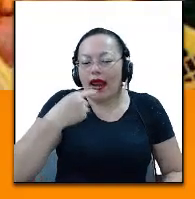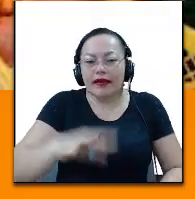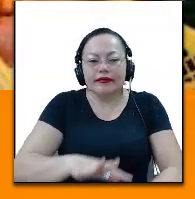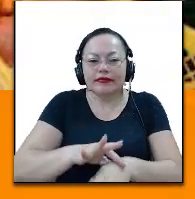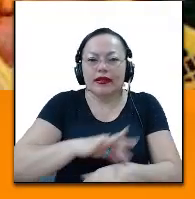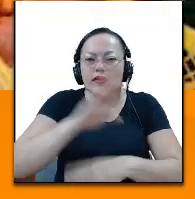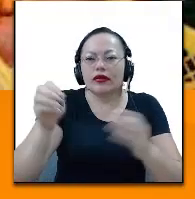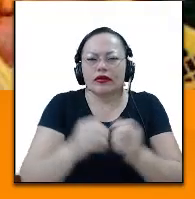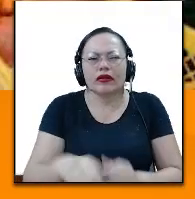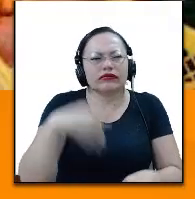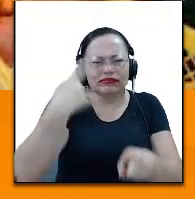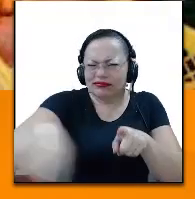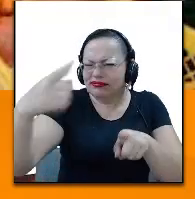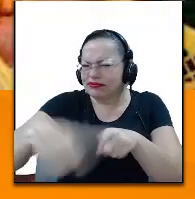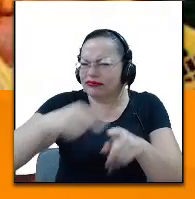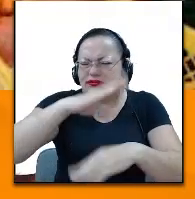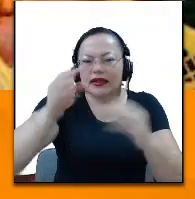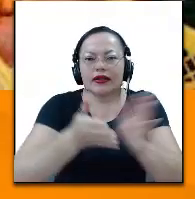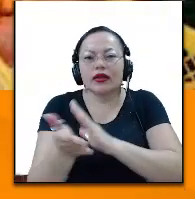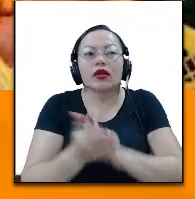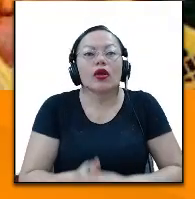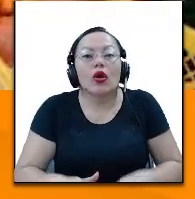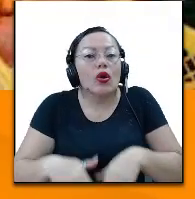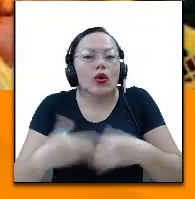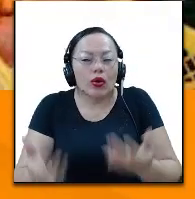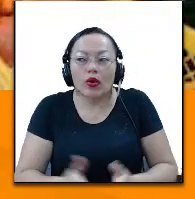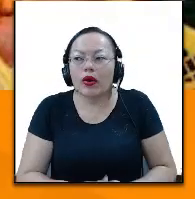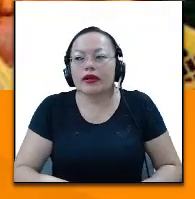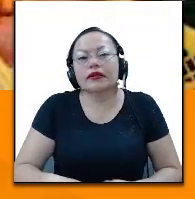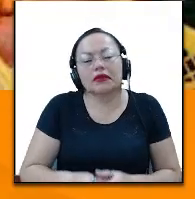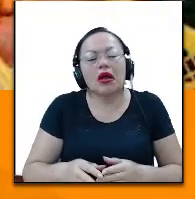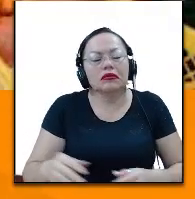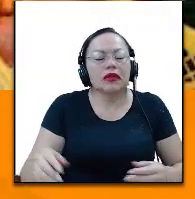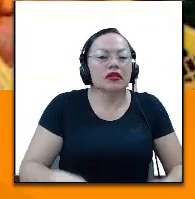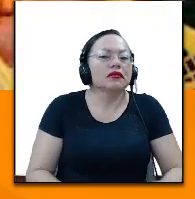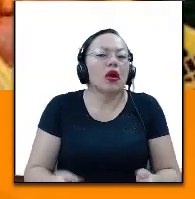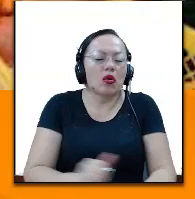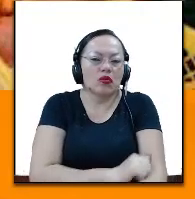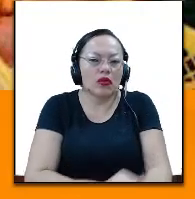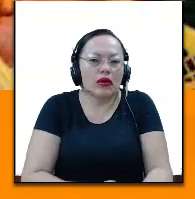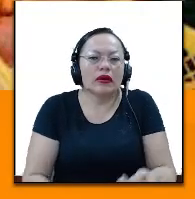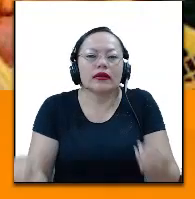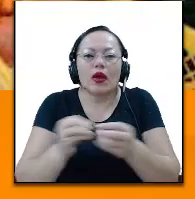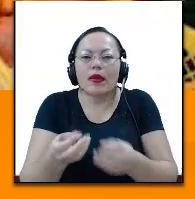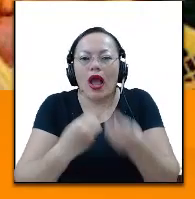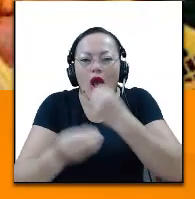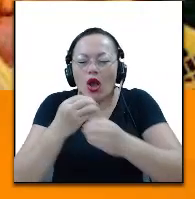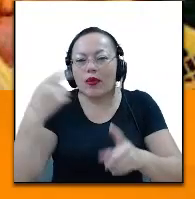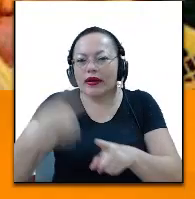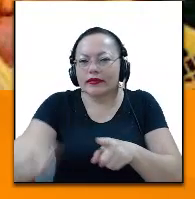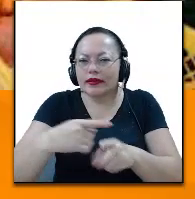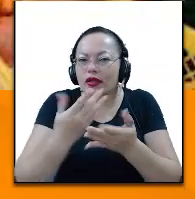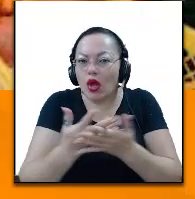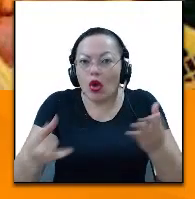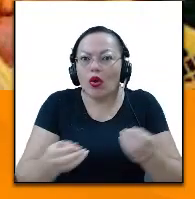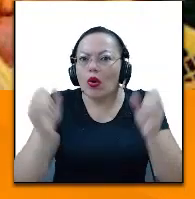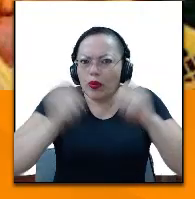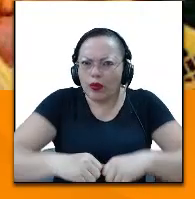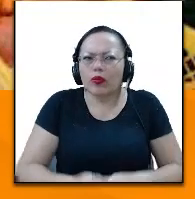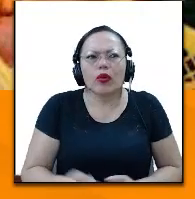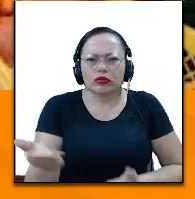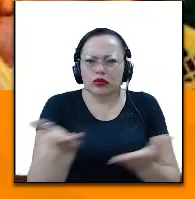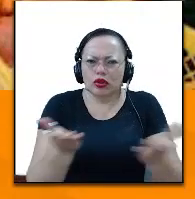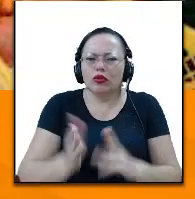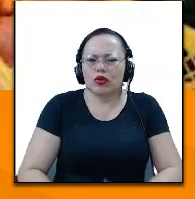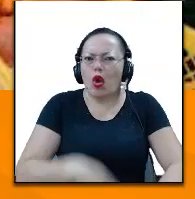médicos, ópticos y de productos ortopédicos, de productos de aseo e higiene y de alimentos y medicinas para mascotas, pueden seguir